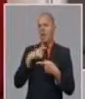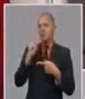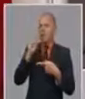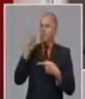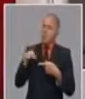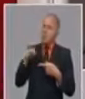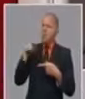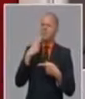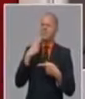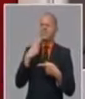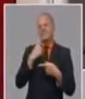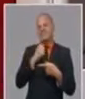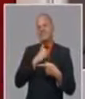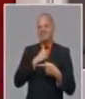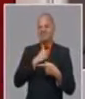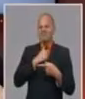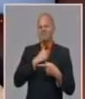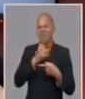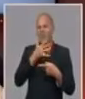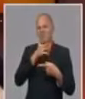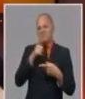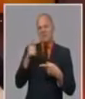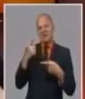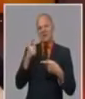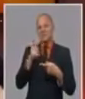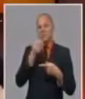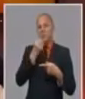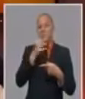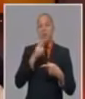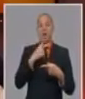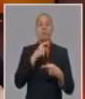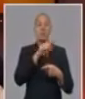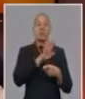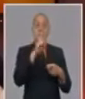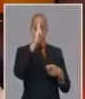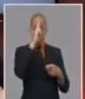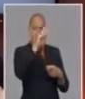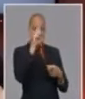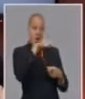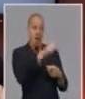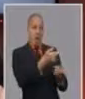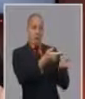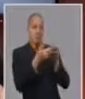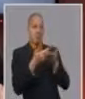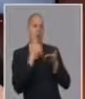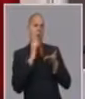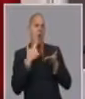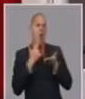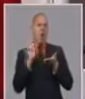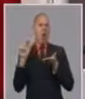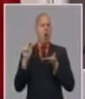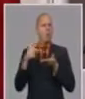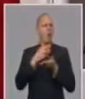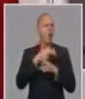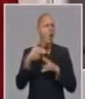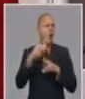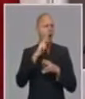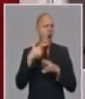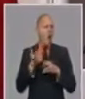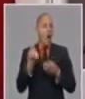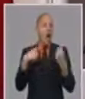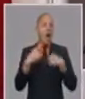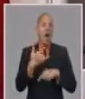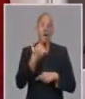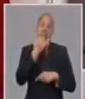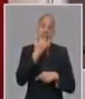tener, porque venía con una ya remisión del hospital muy importante, una remisión, cómo pasó la enfermedad, qué complicaciones tuvo,